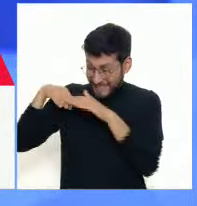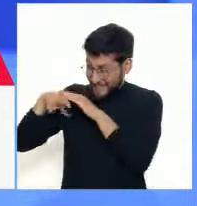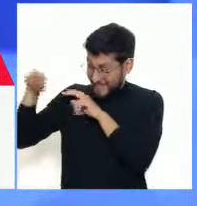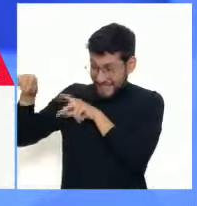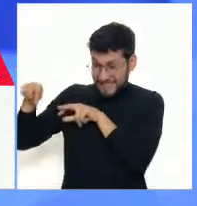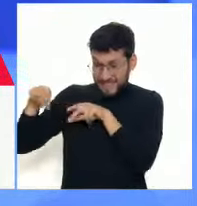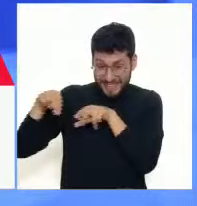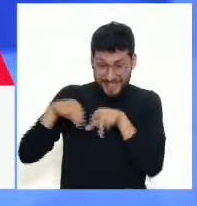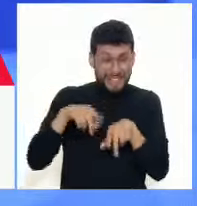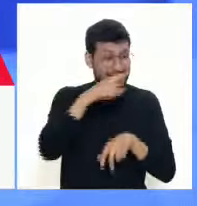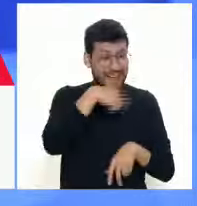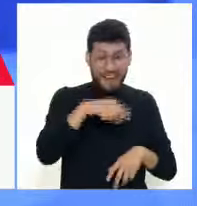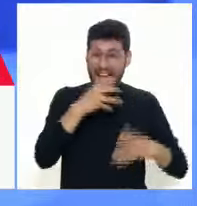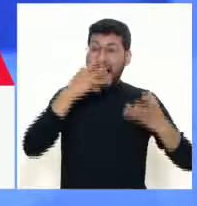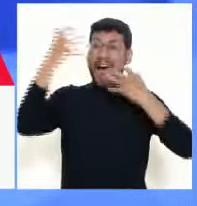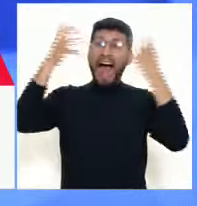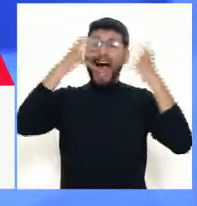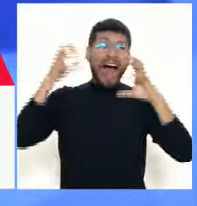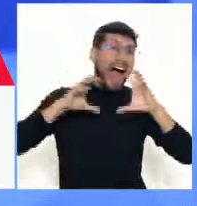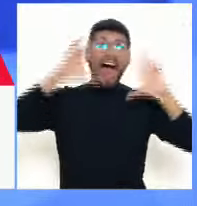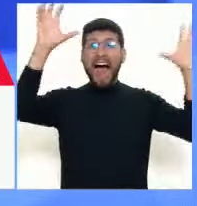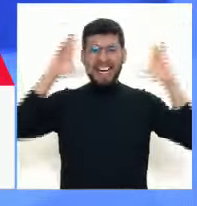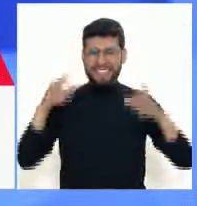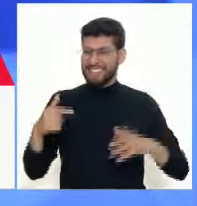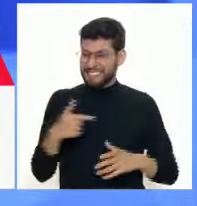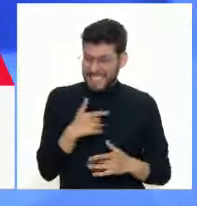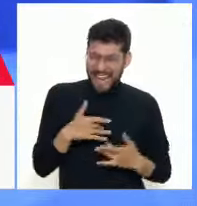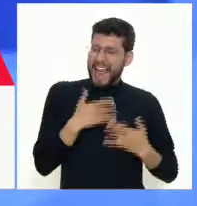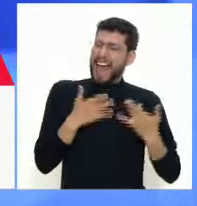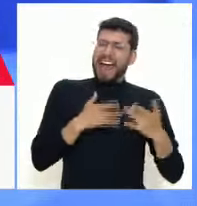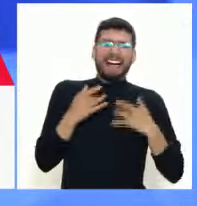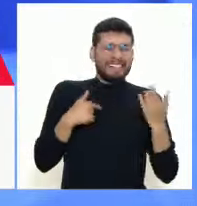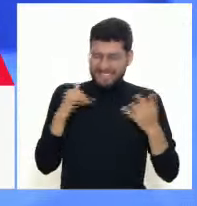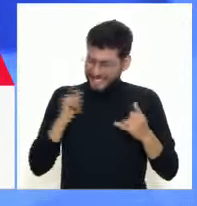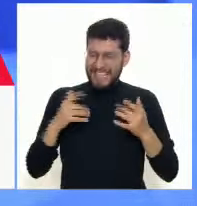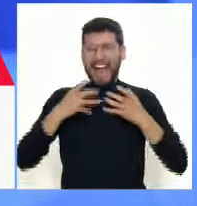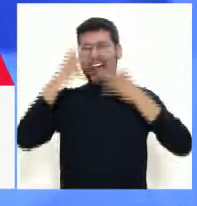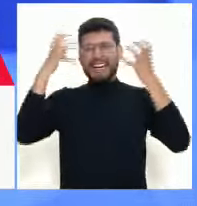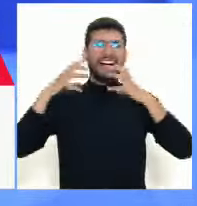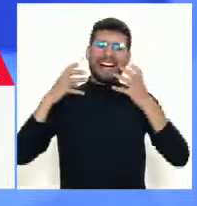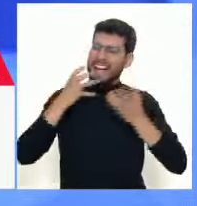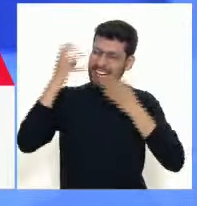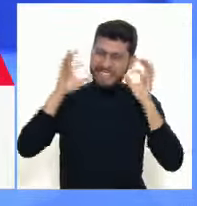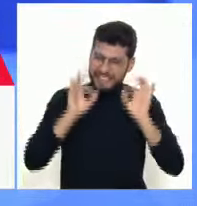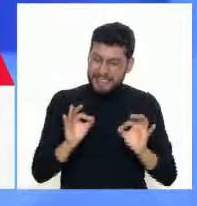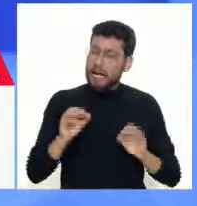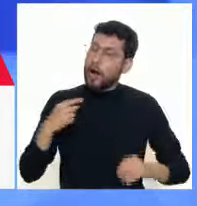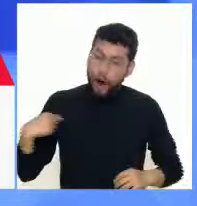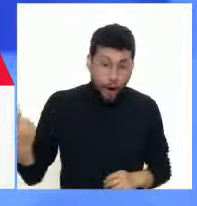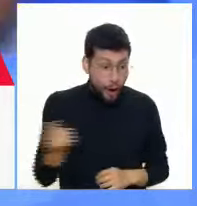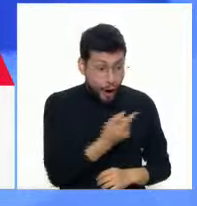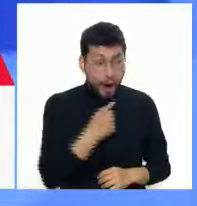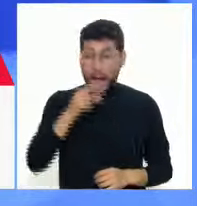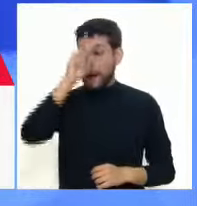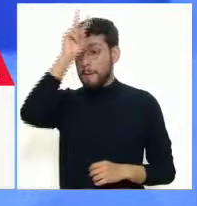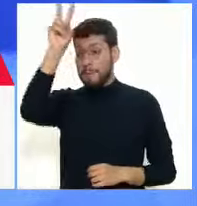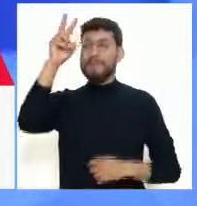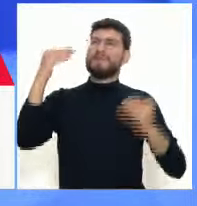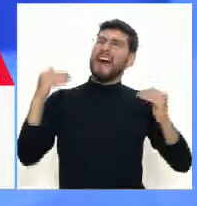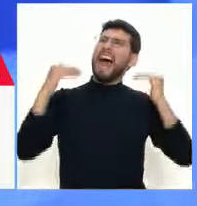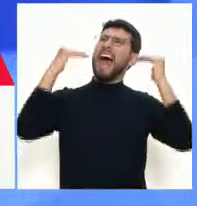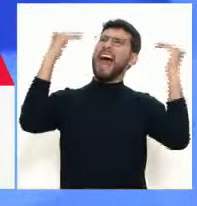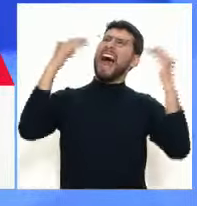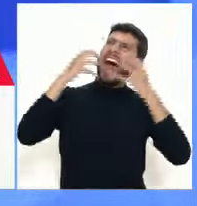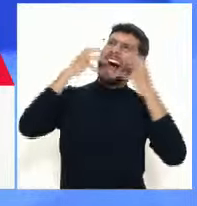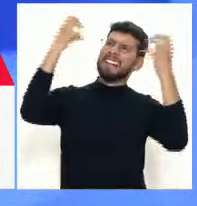entrado, cuando gritaban y chillaban. Yo también era una de las que gritaba y chillaba. Así tenemos que poner al Perú